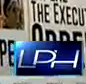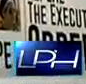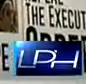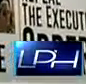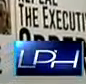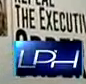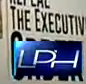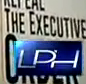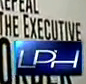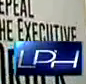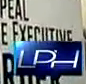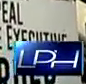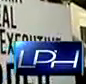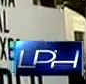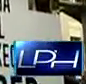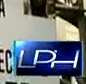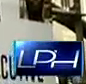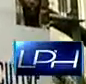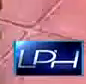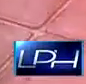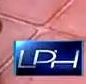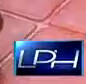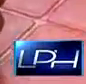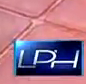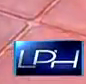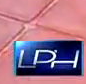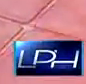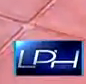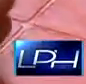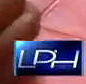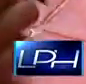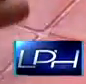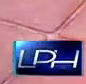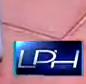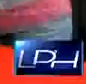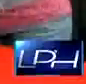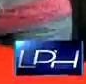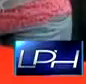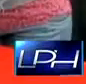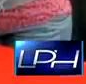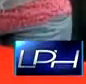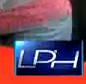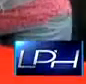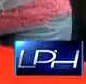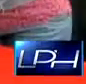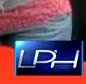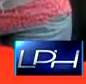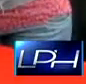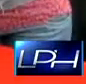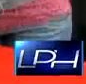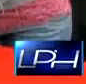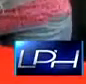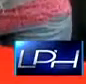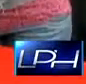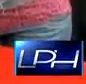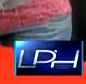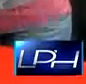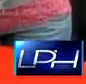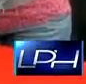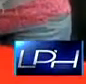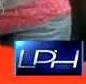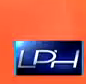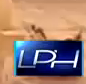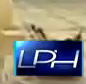Cada vez que el gobierno de los Estados Unidos pretenda meter sus manos aquí, aquí conseguirá respuesta, porque aquí hay